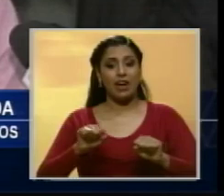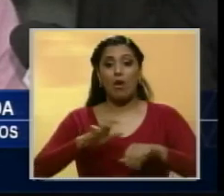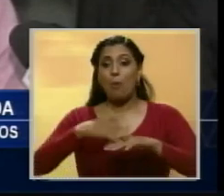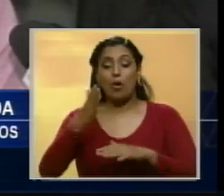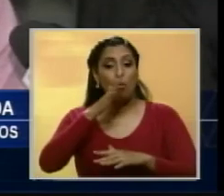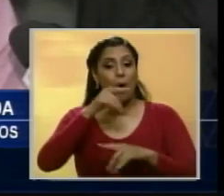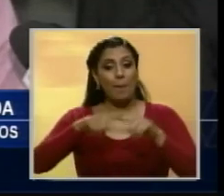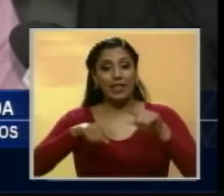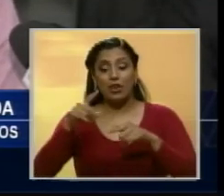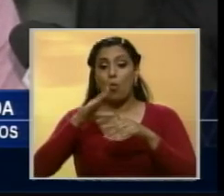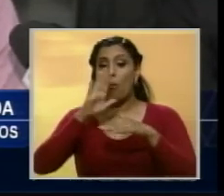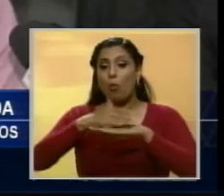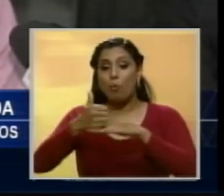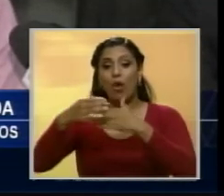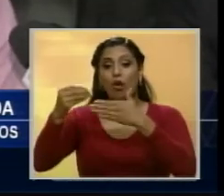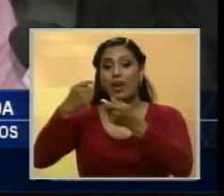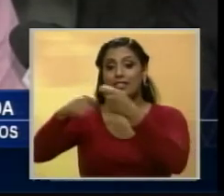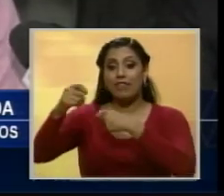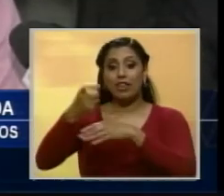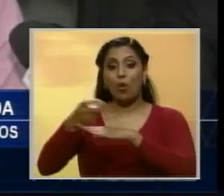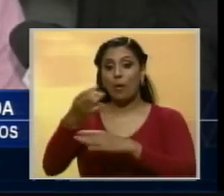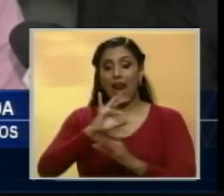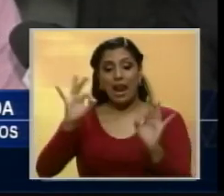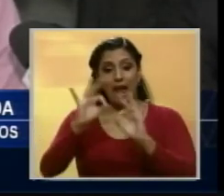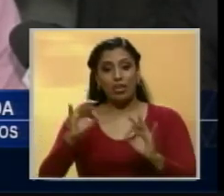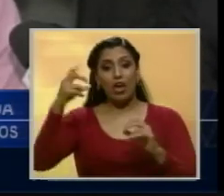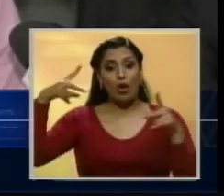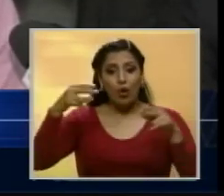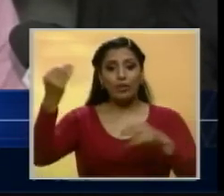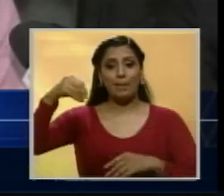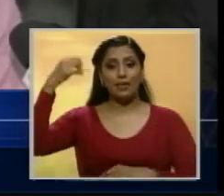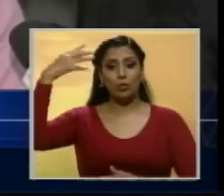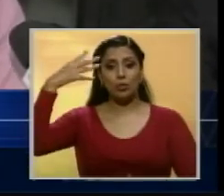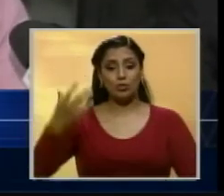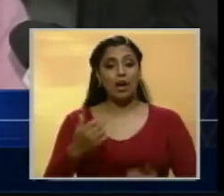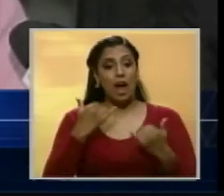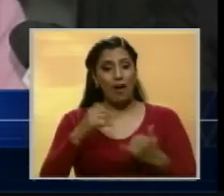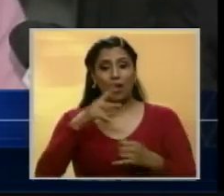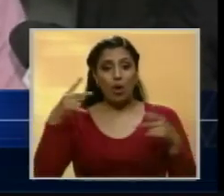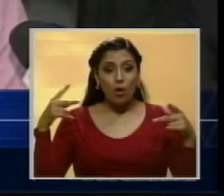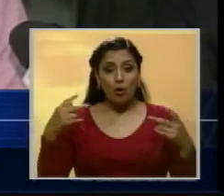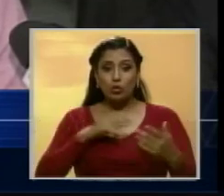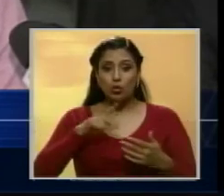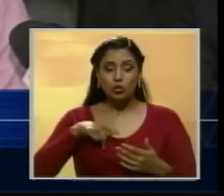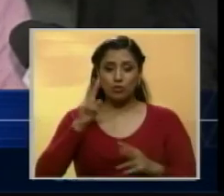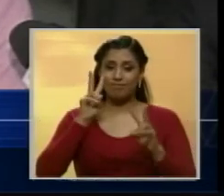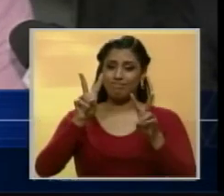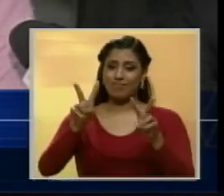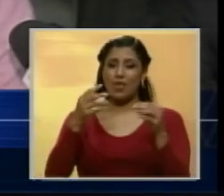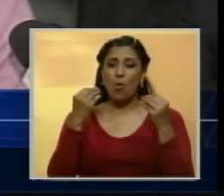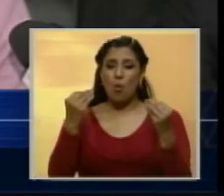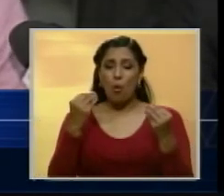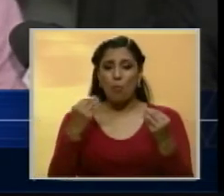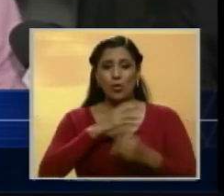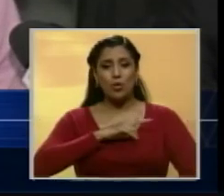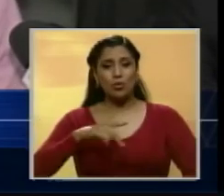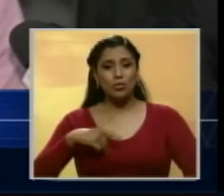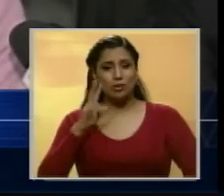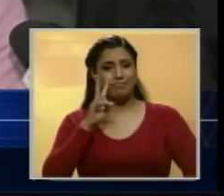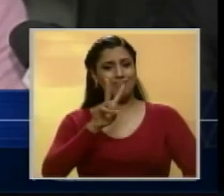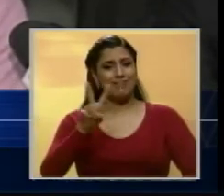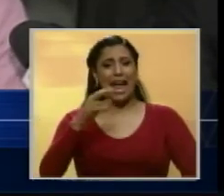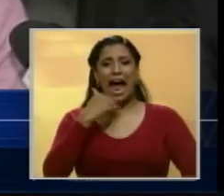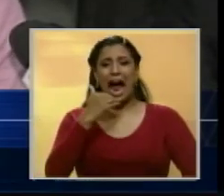la falta de divisas y al racionamiento eléctrico. Y lo están apagando porque cuando vemos cómo se dan, por